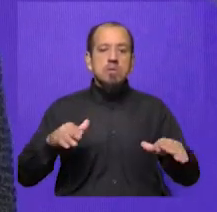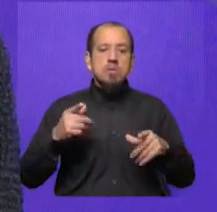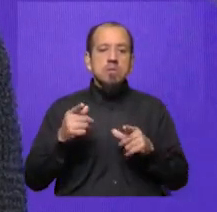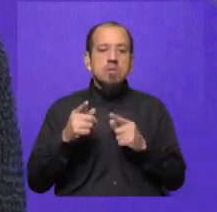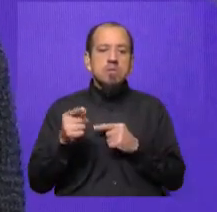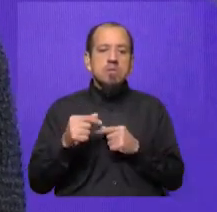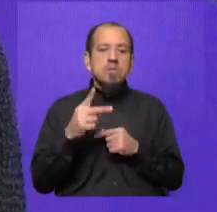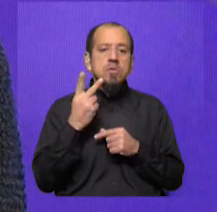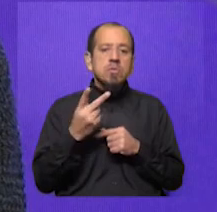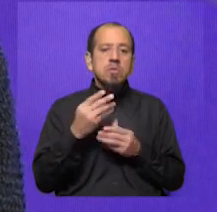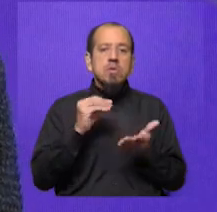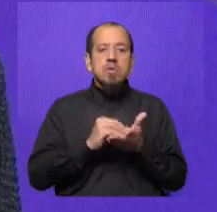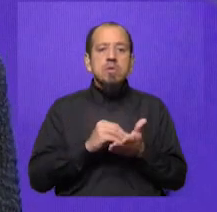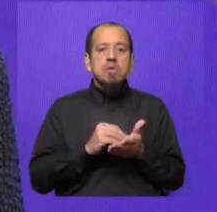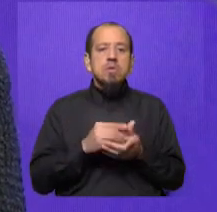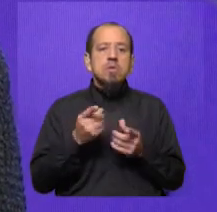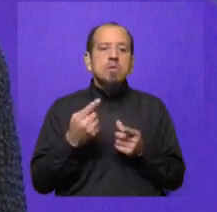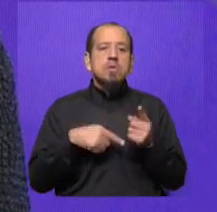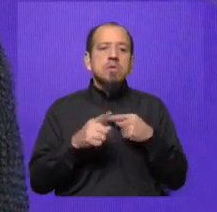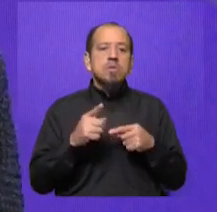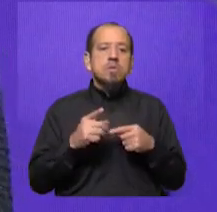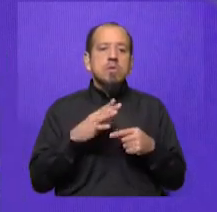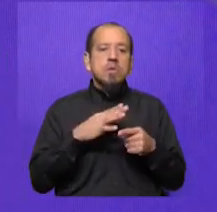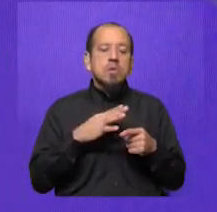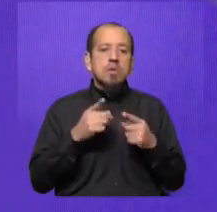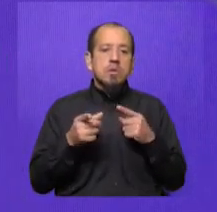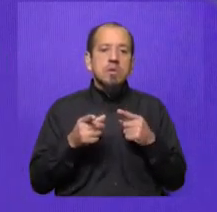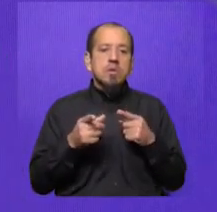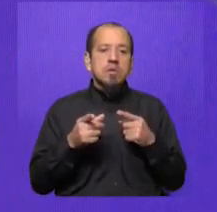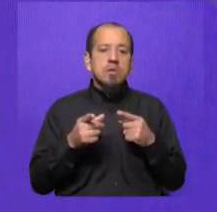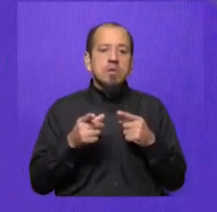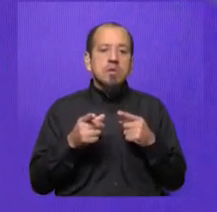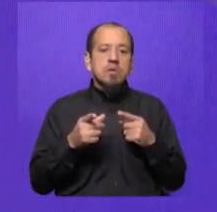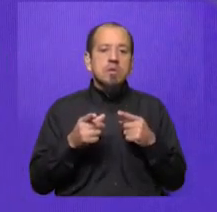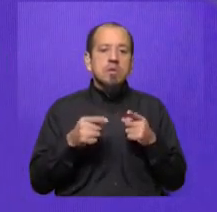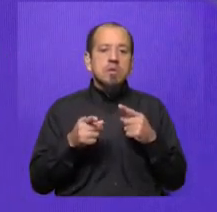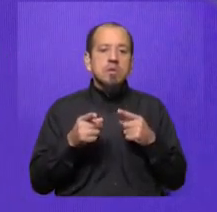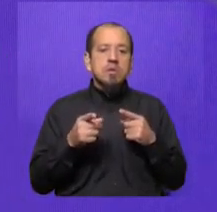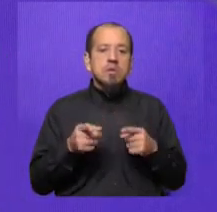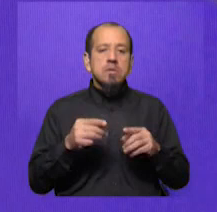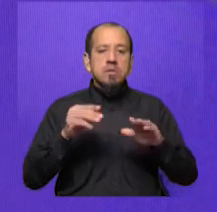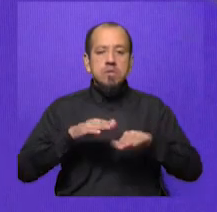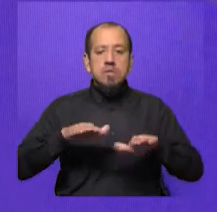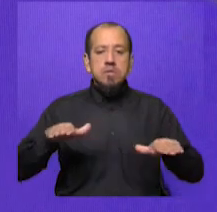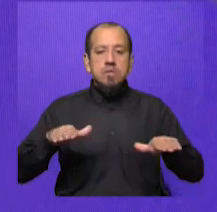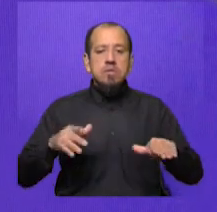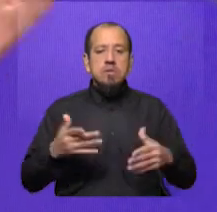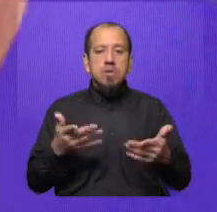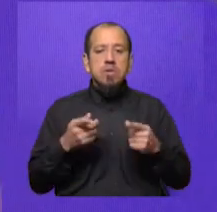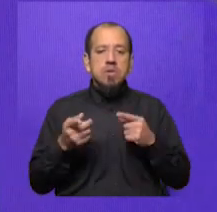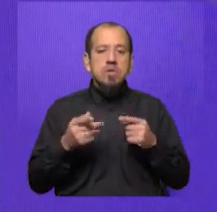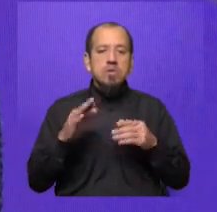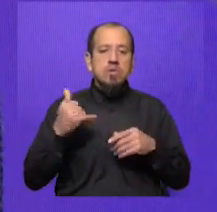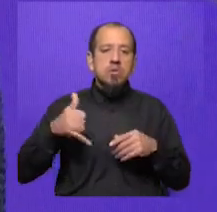desde la segunda edición o tercera edición entonces claro pasa eso no que quienes iban de este en su infancia digamos Ahora son